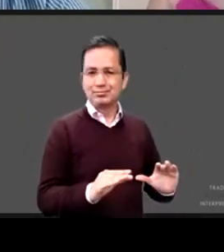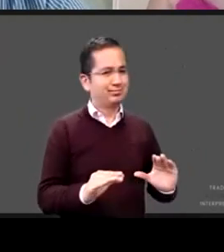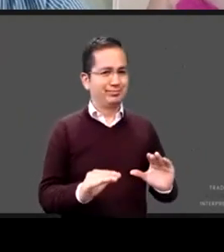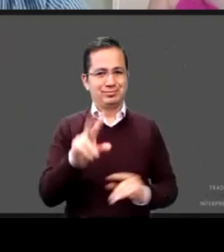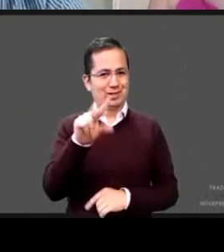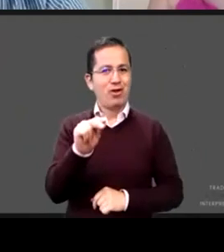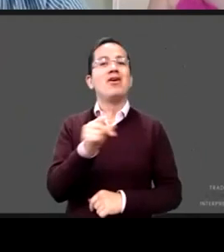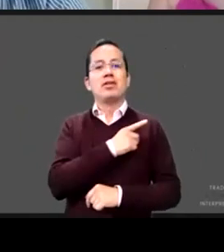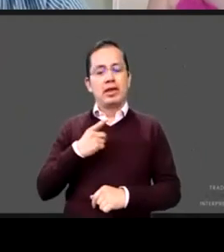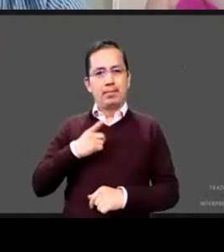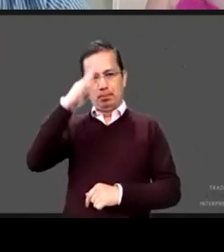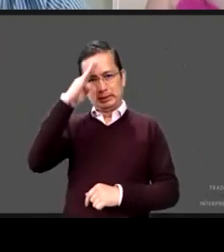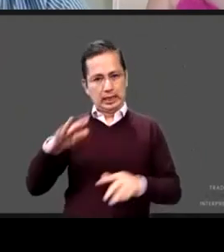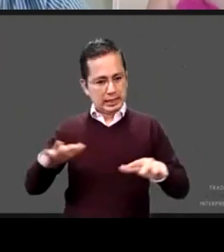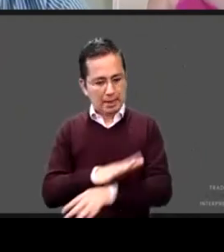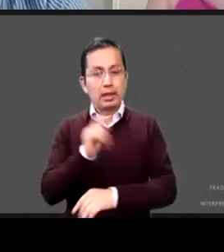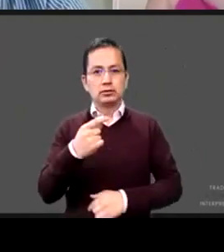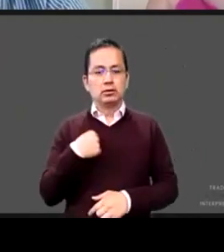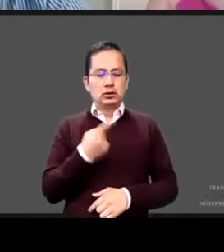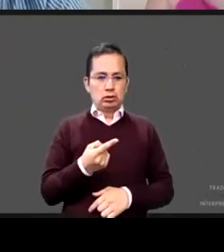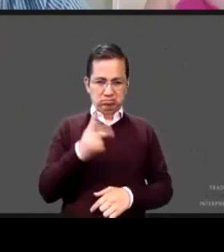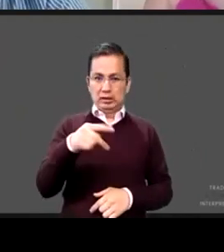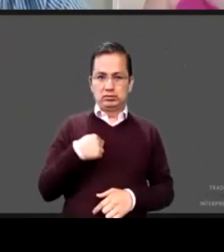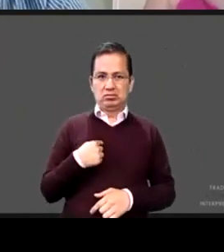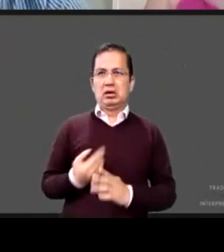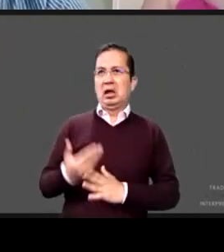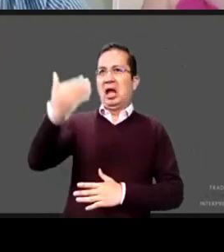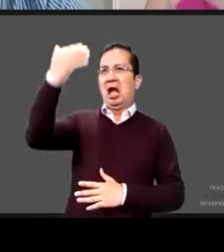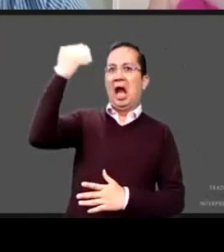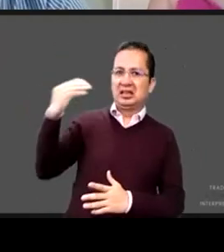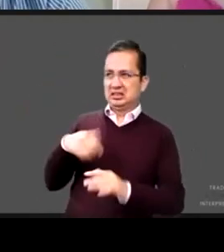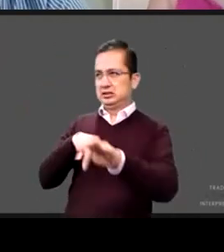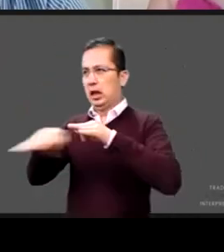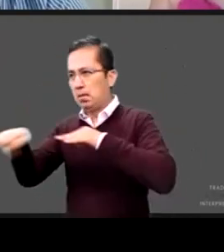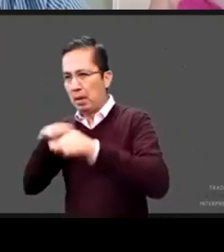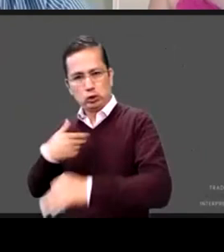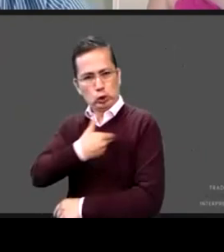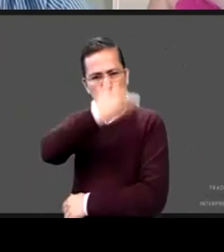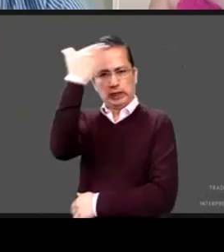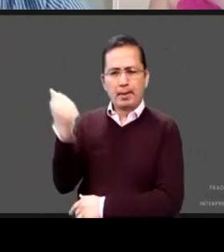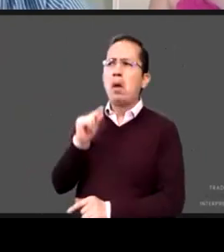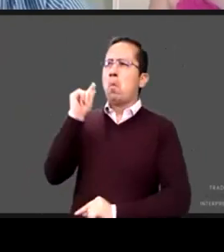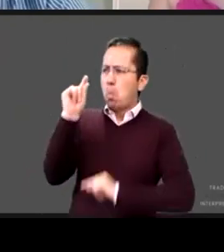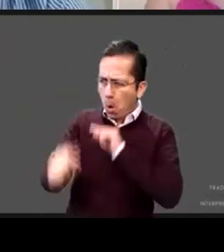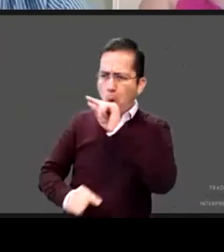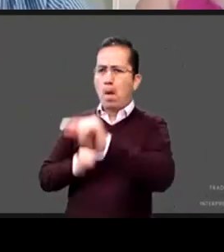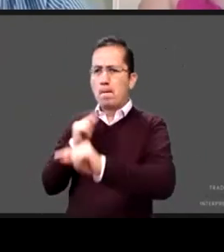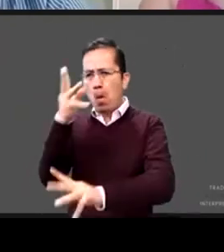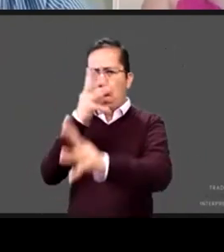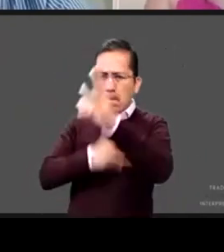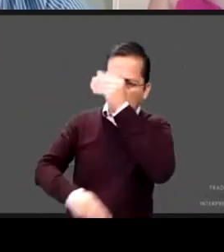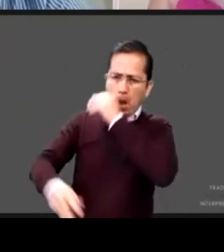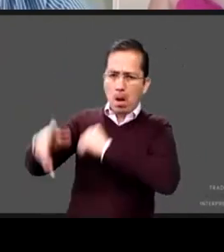habilidades que podemos ir adquiriendo. Así como no éramos expertos en lo que trabajemos, o a lo mejor cocinando, o en lo que sea que seamos expertos,